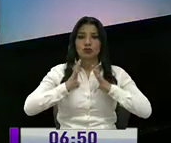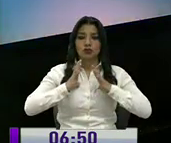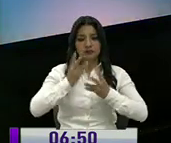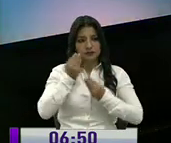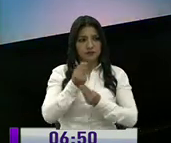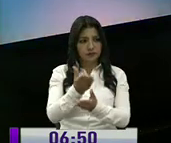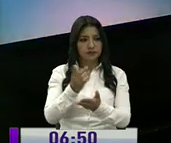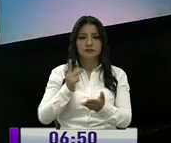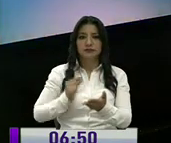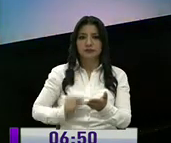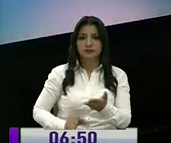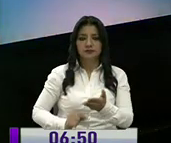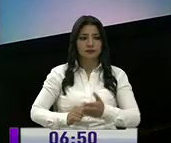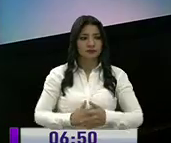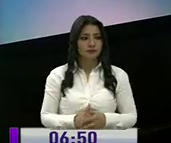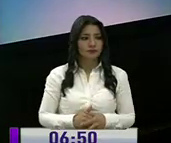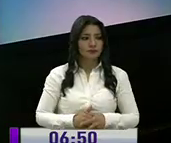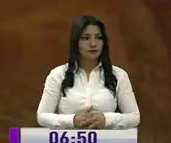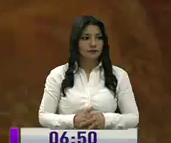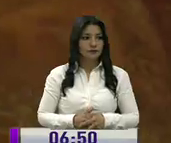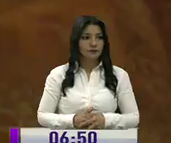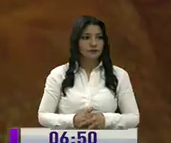detalles los tenemos en el siguiente informe.